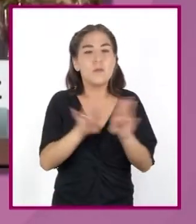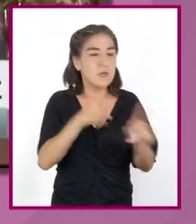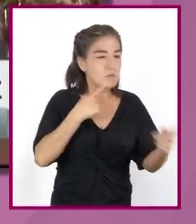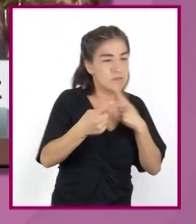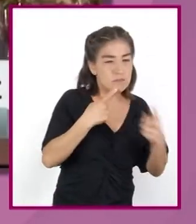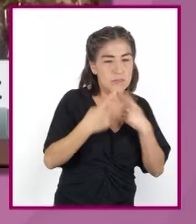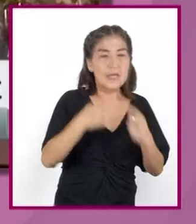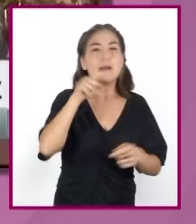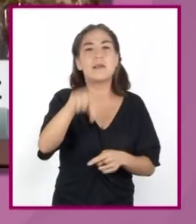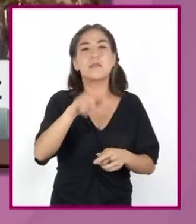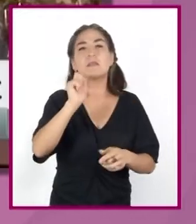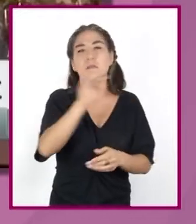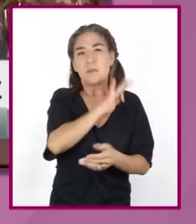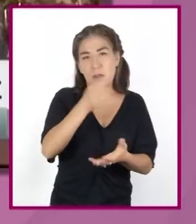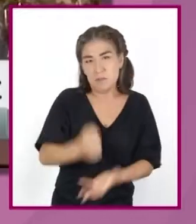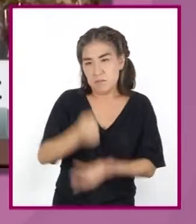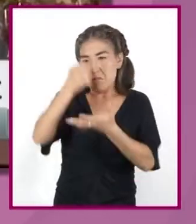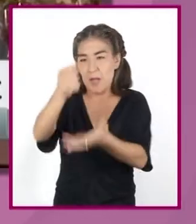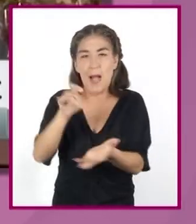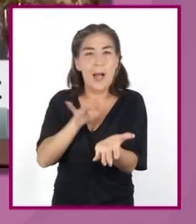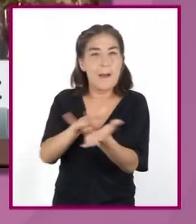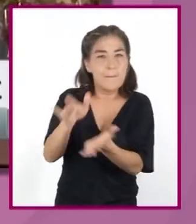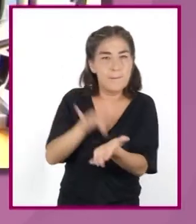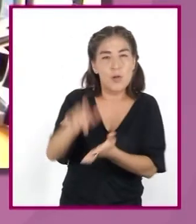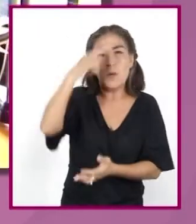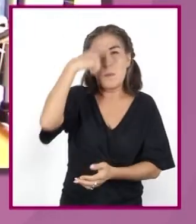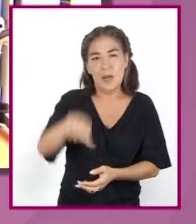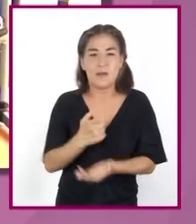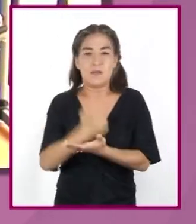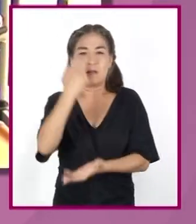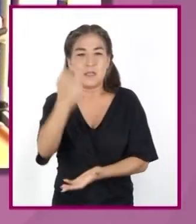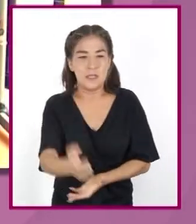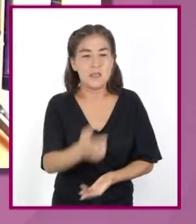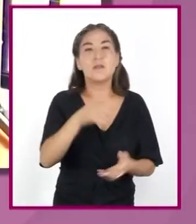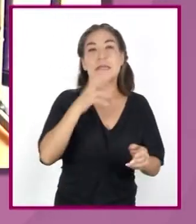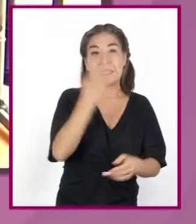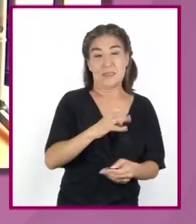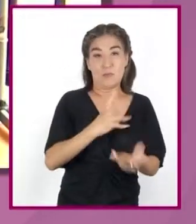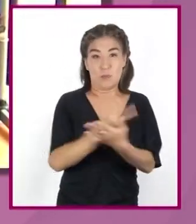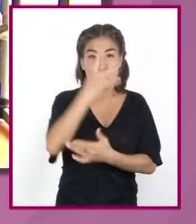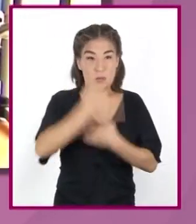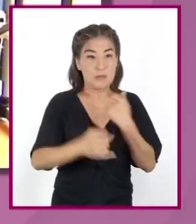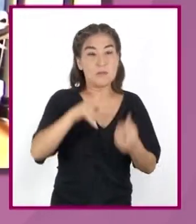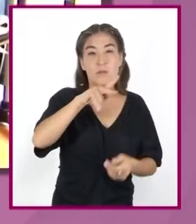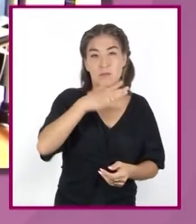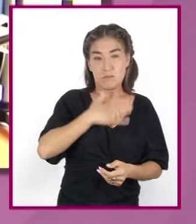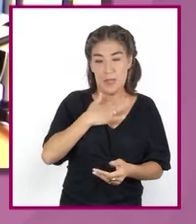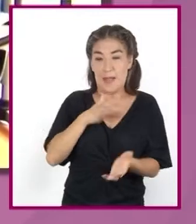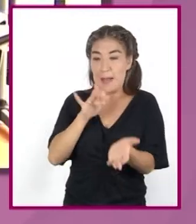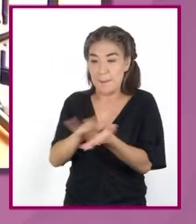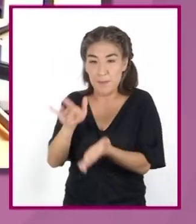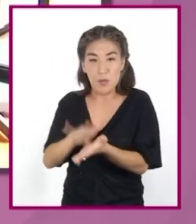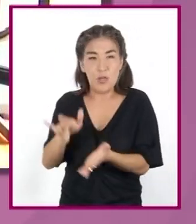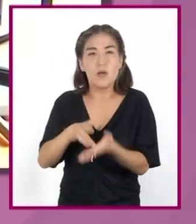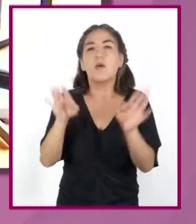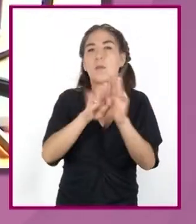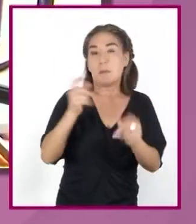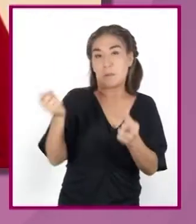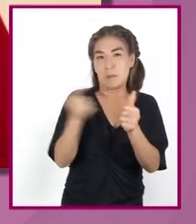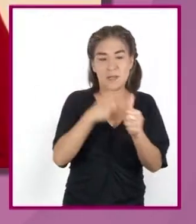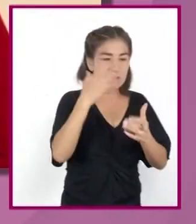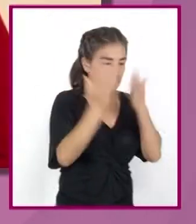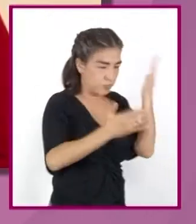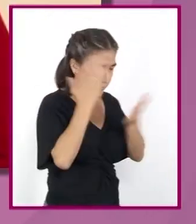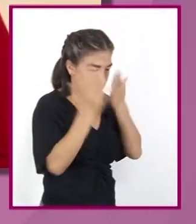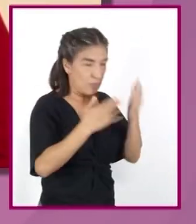que vamos a financiar, que vamos a dar apoyo financiero para que se lleven a cabo. Todos los proyectos que nosotros apoyamos son evaluados académicamente por pares,